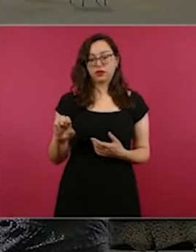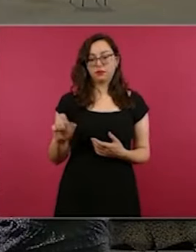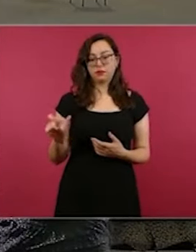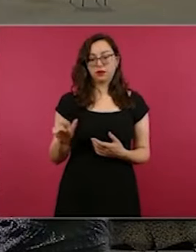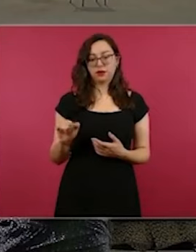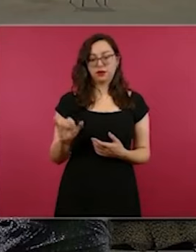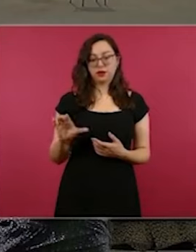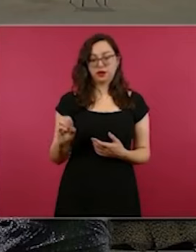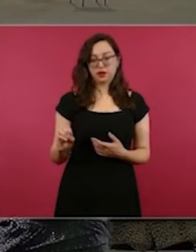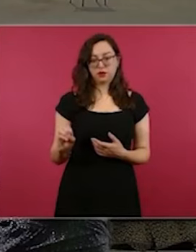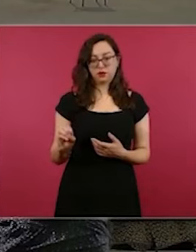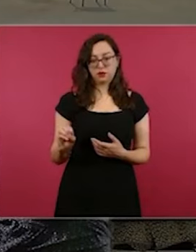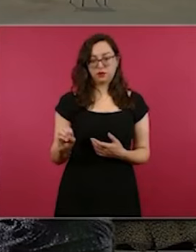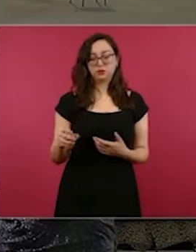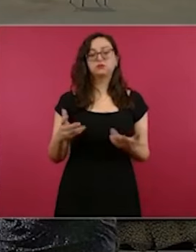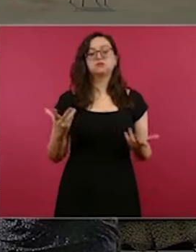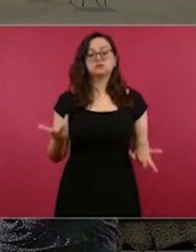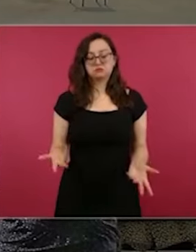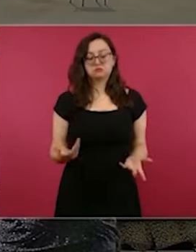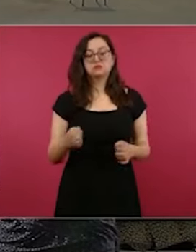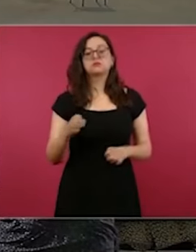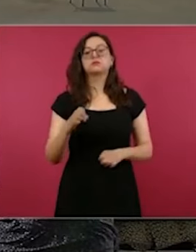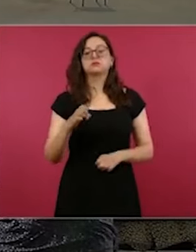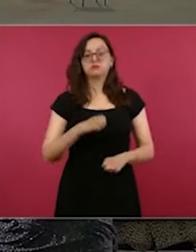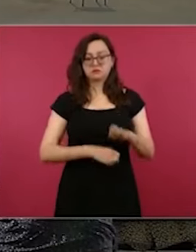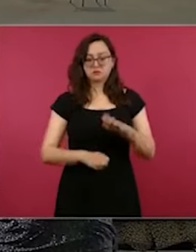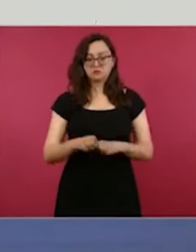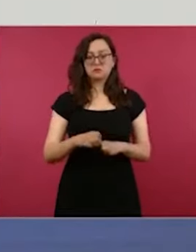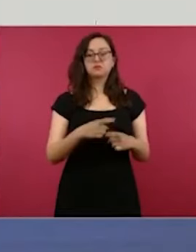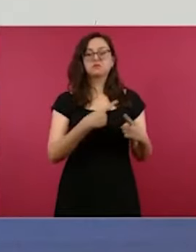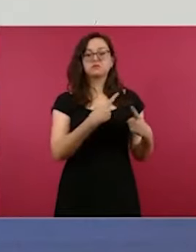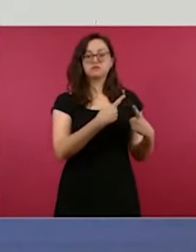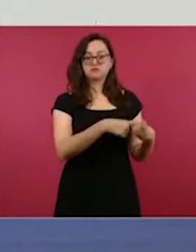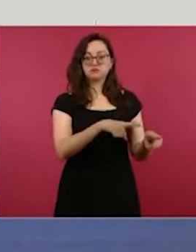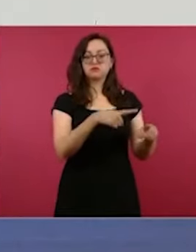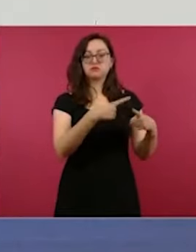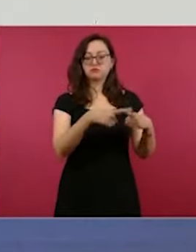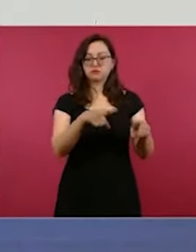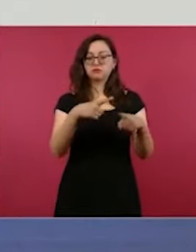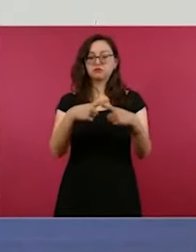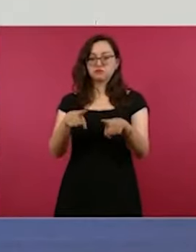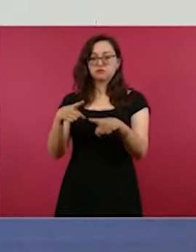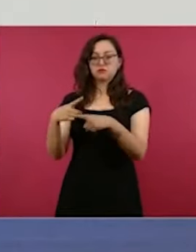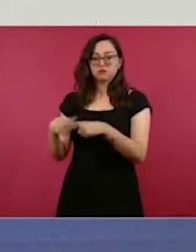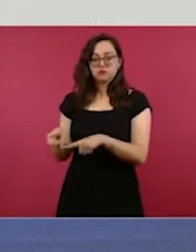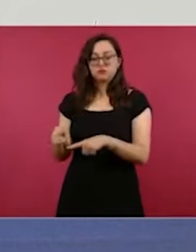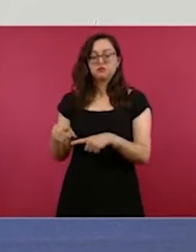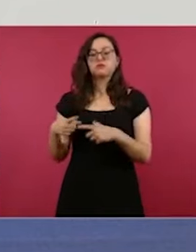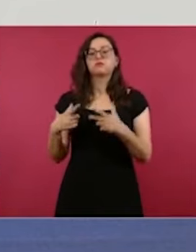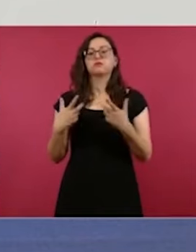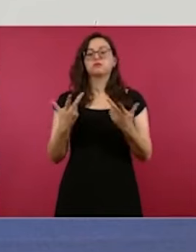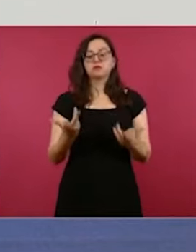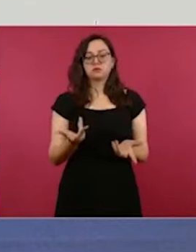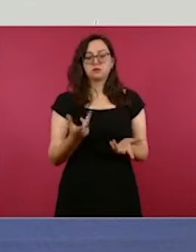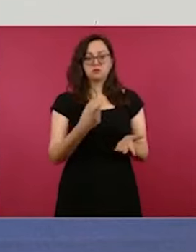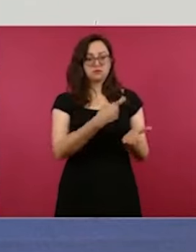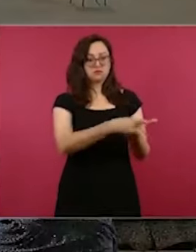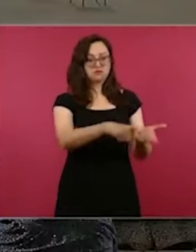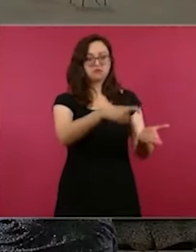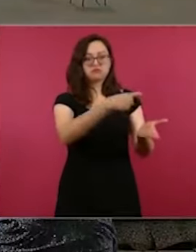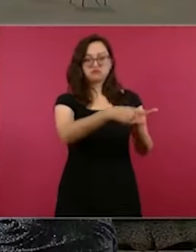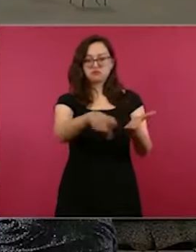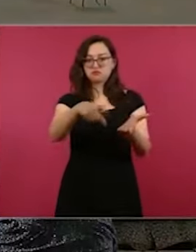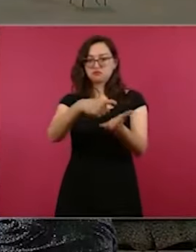de Pemex involucrados en este fraude el objetivo es recuperar los más de 31 millones de pesos que se habrían pagado